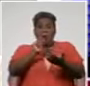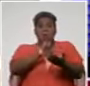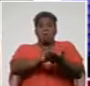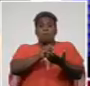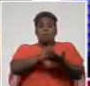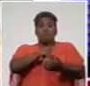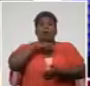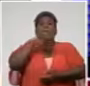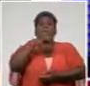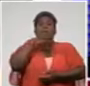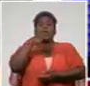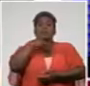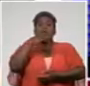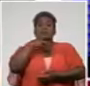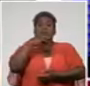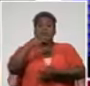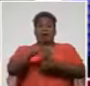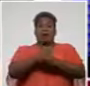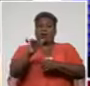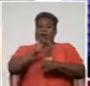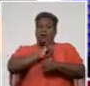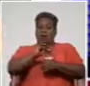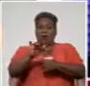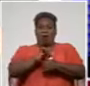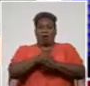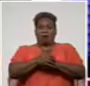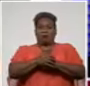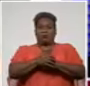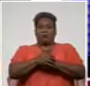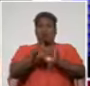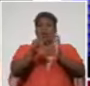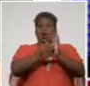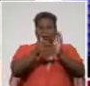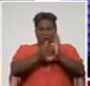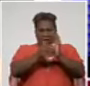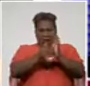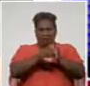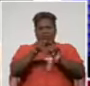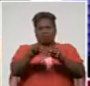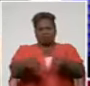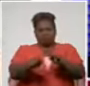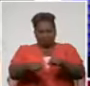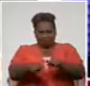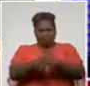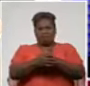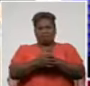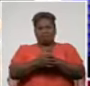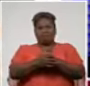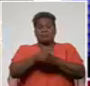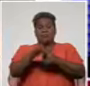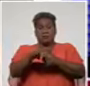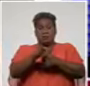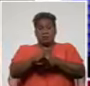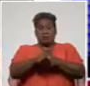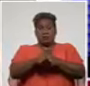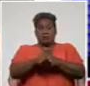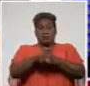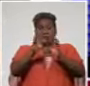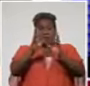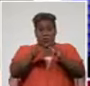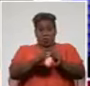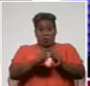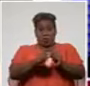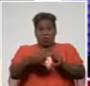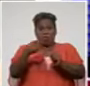Policía Nacional Revolucionaria en el Consejo de Defensa. En la tarde se actualiza el número de multas y es el número, es decir, que debe describir una parte